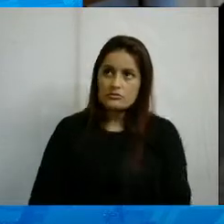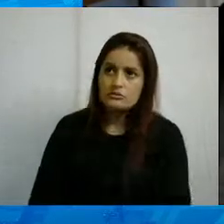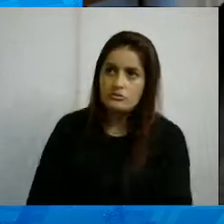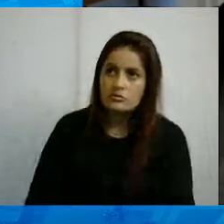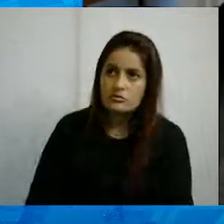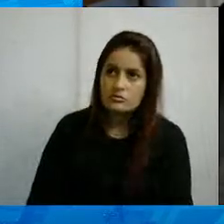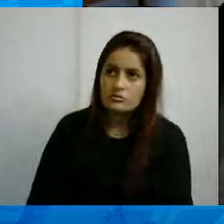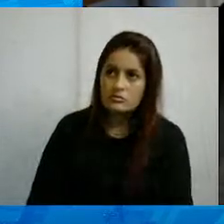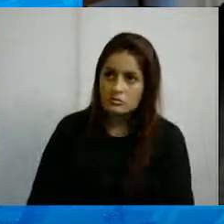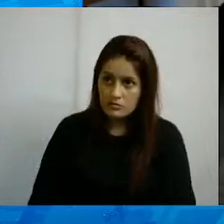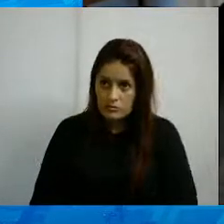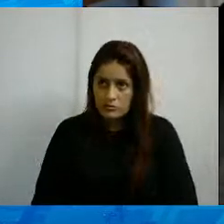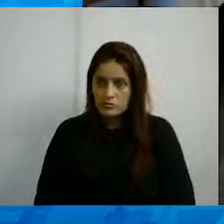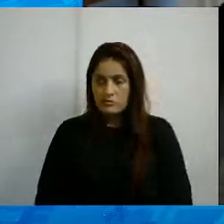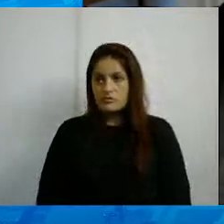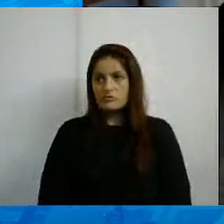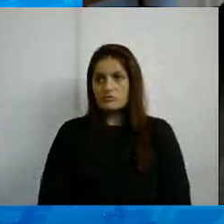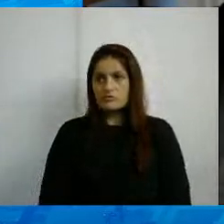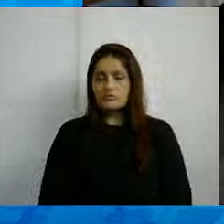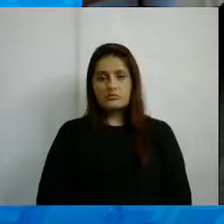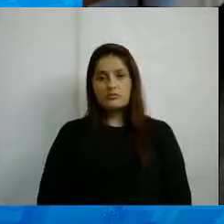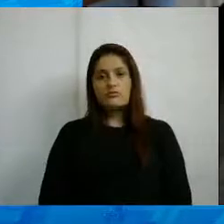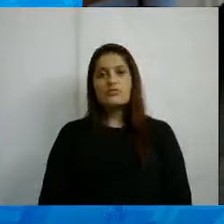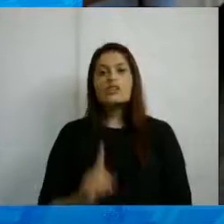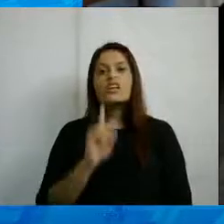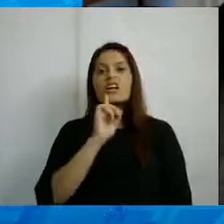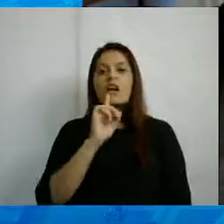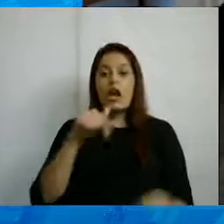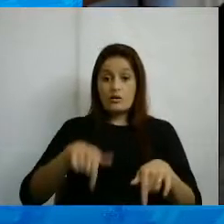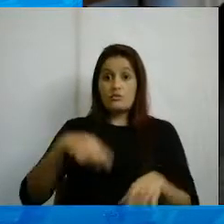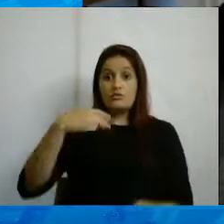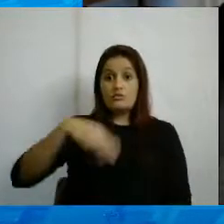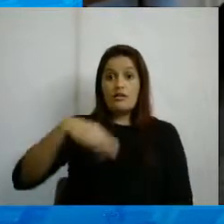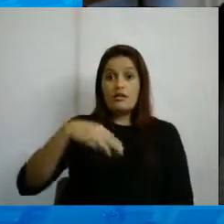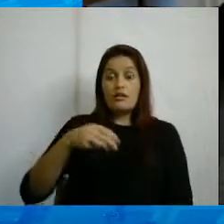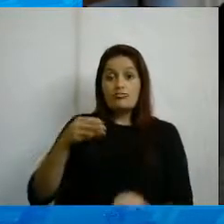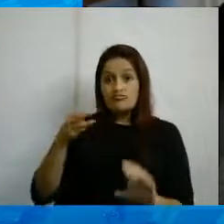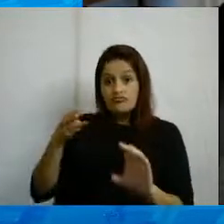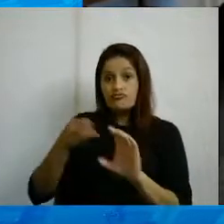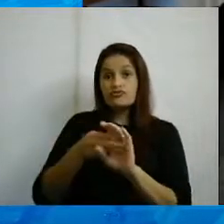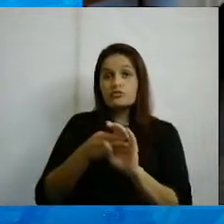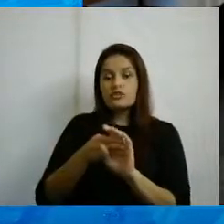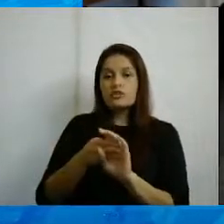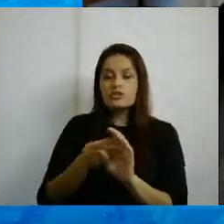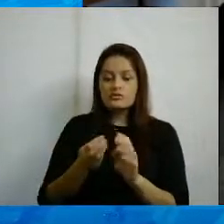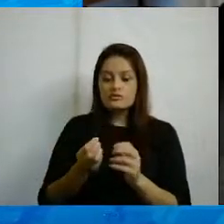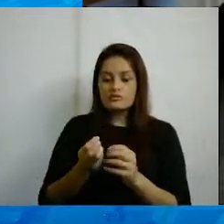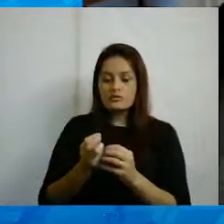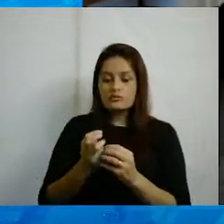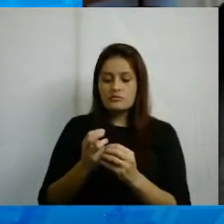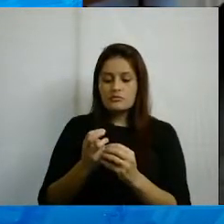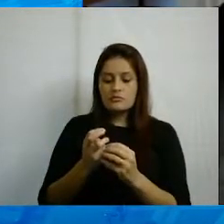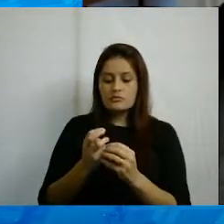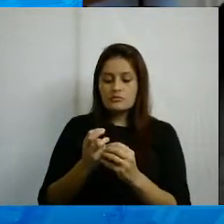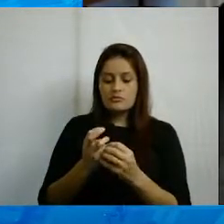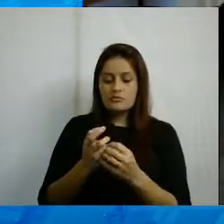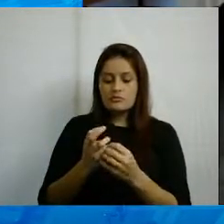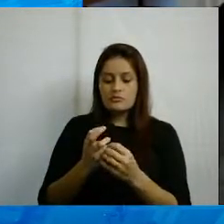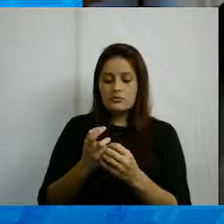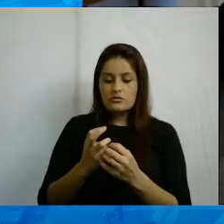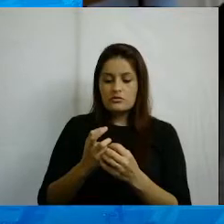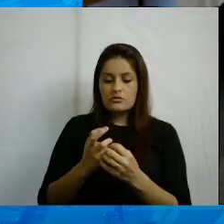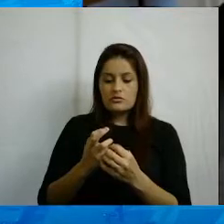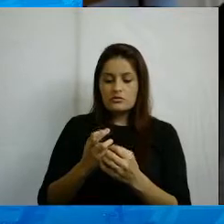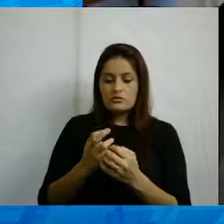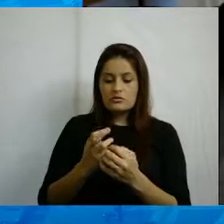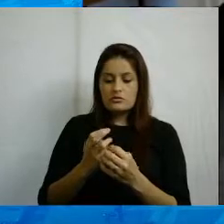no sé, me imagino, a la corriente acá de la municipalidad? Y lo otro, si es que va a estar donde se encuentra seguridad